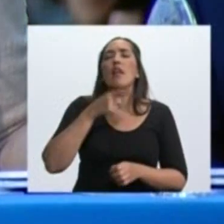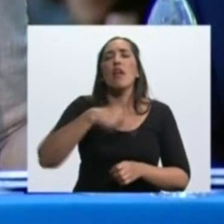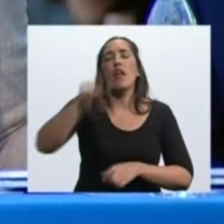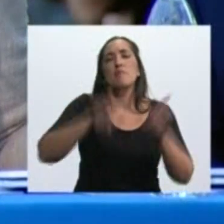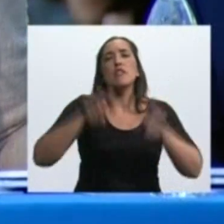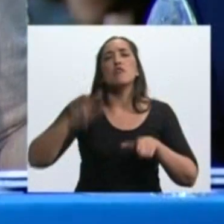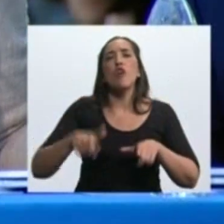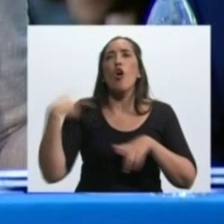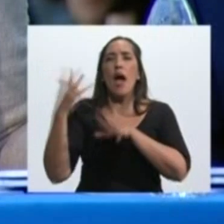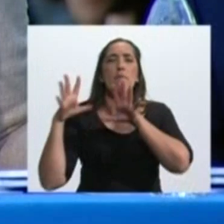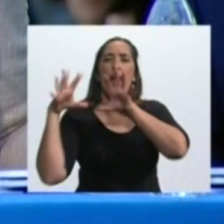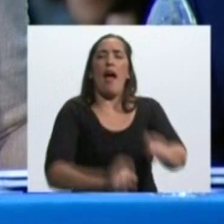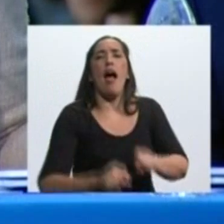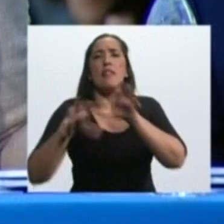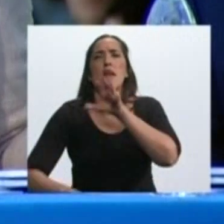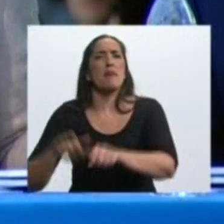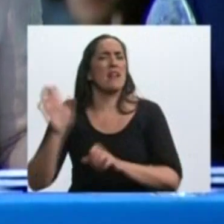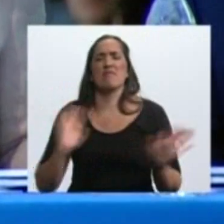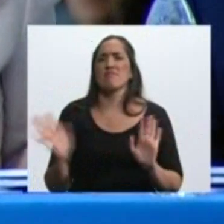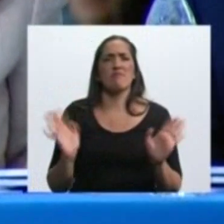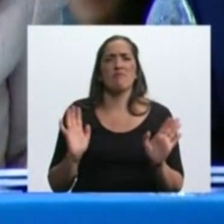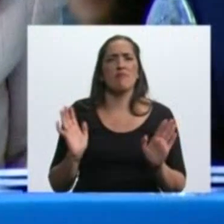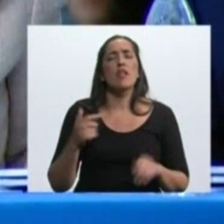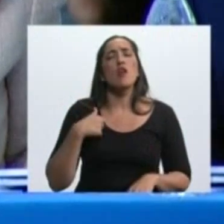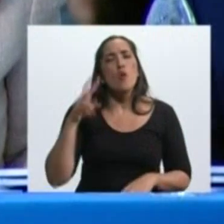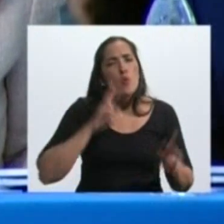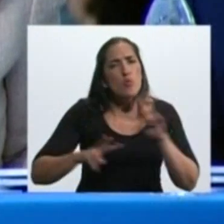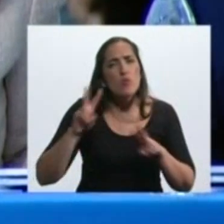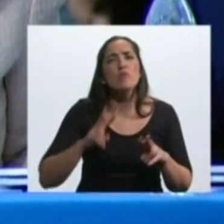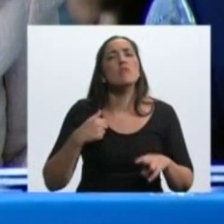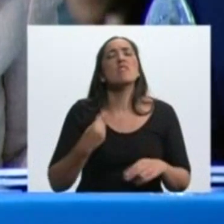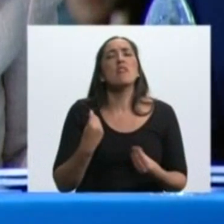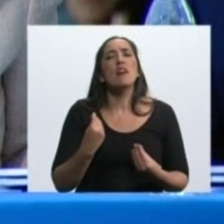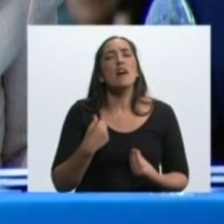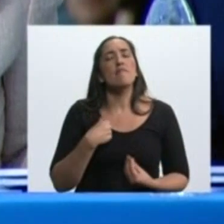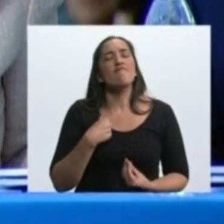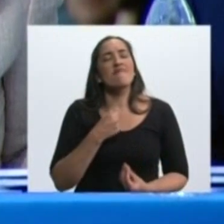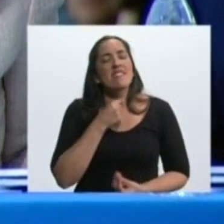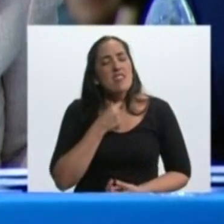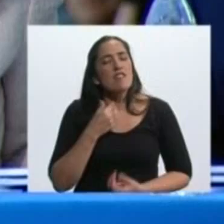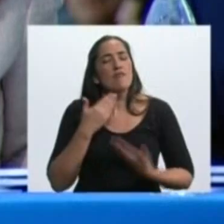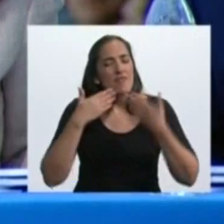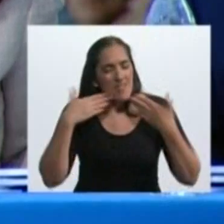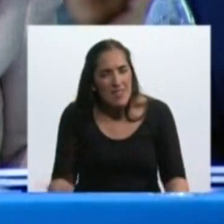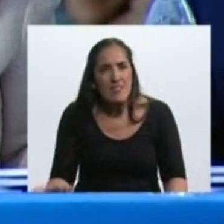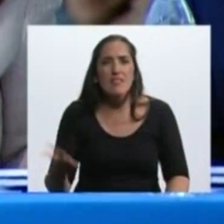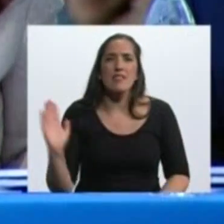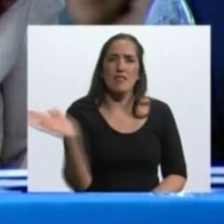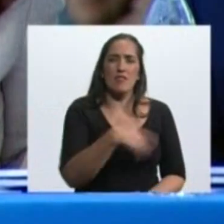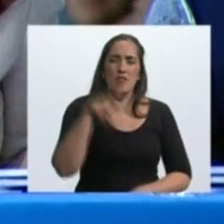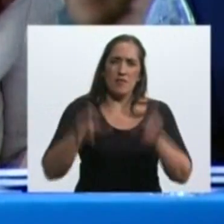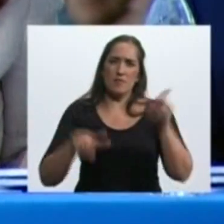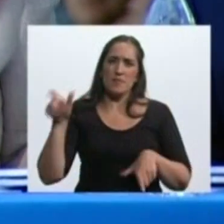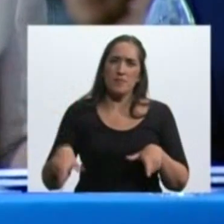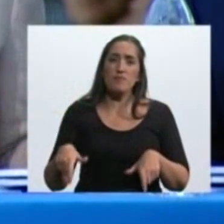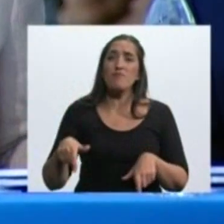para que puedan ser atrapados por ellas. Por eso quiero agradecer a todos los que han colaborado en la posibilidad